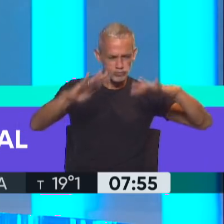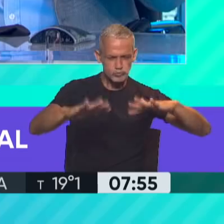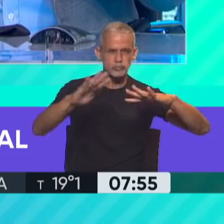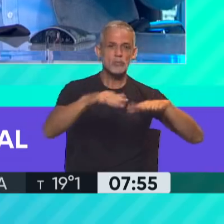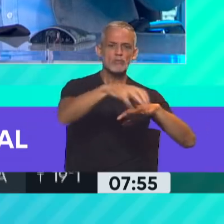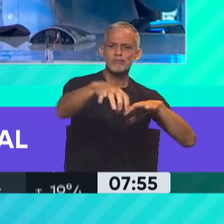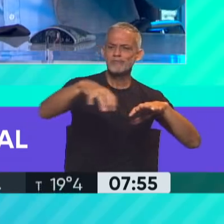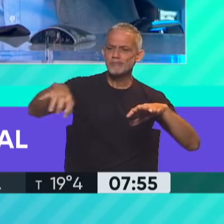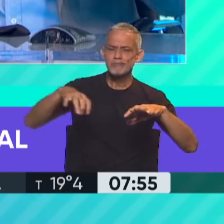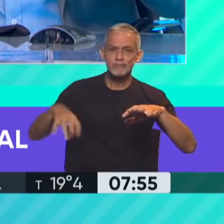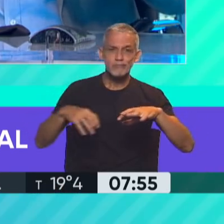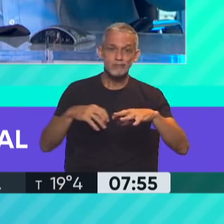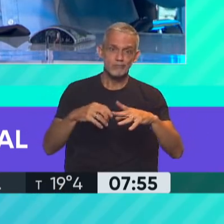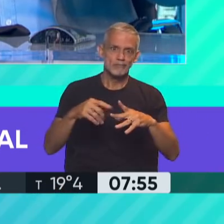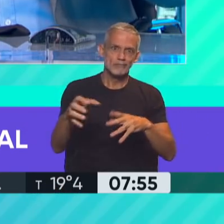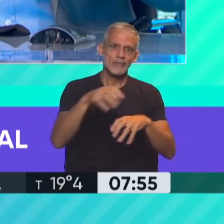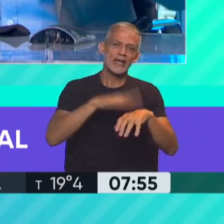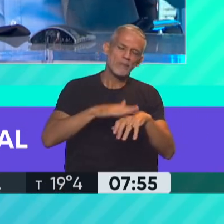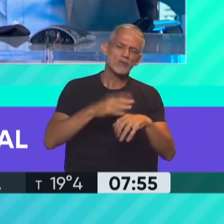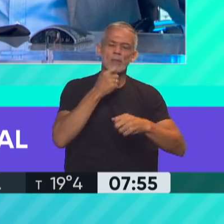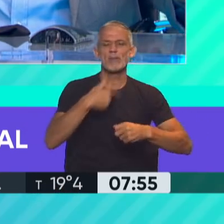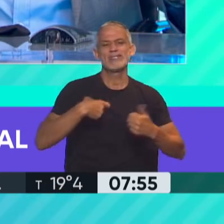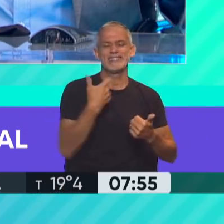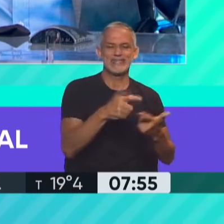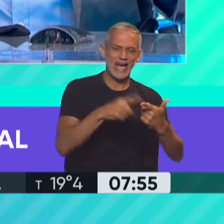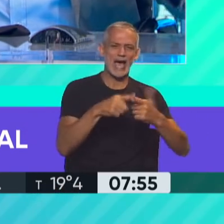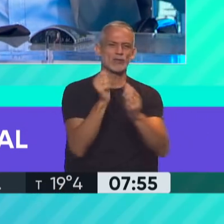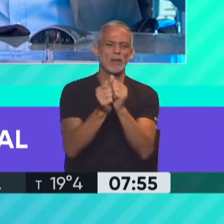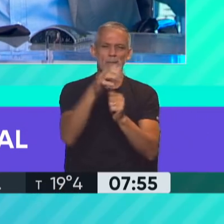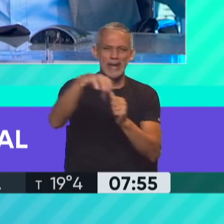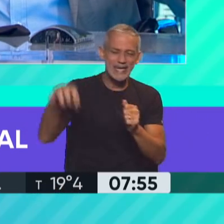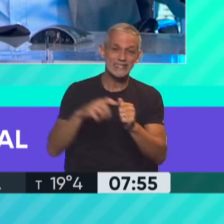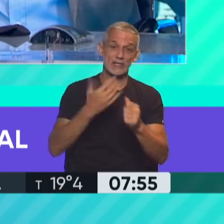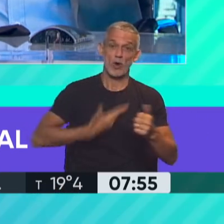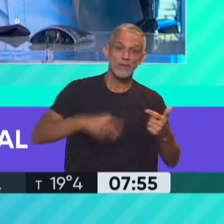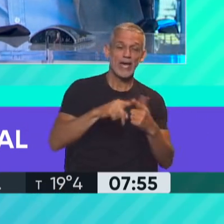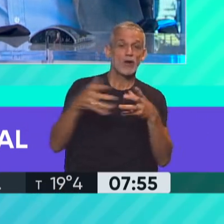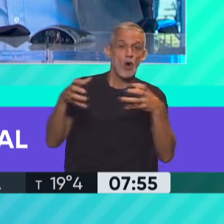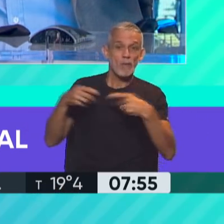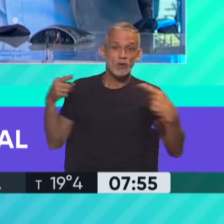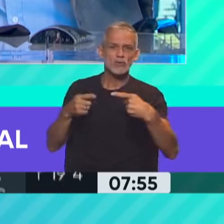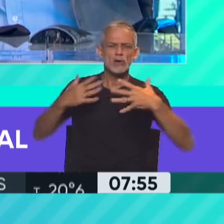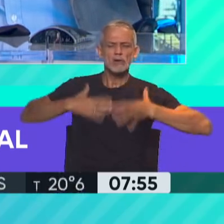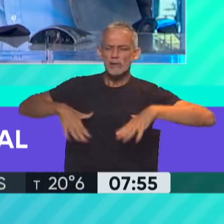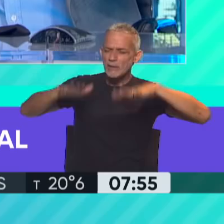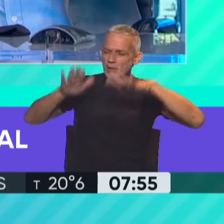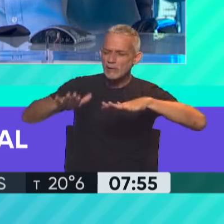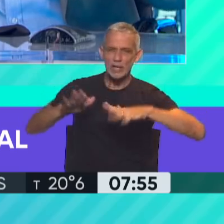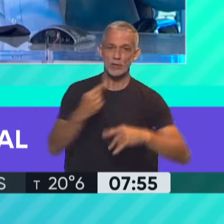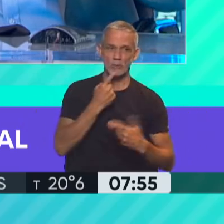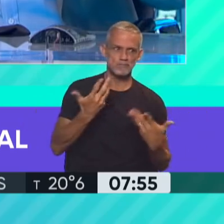sectores más responsables como son los sindicatos las empresas el gobierno la oposición entonces el nivel de incertidumbre